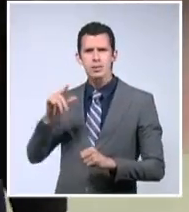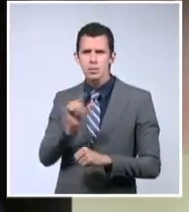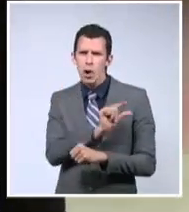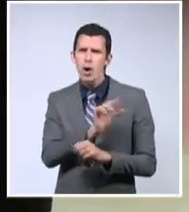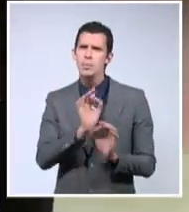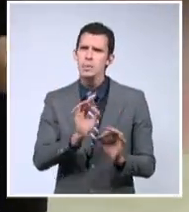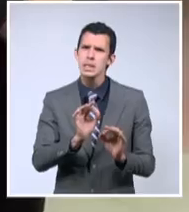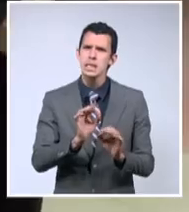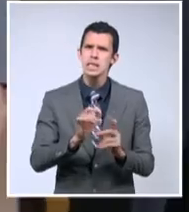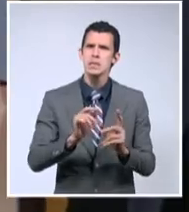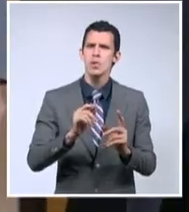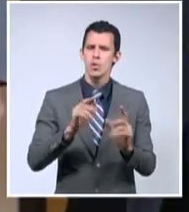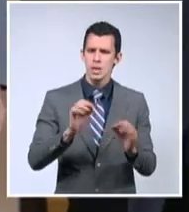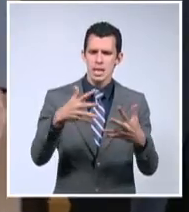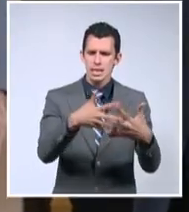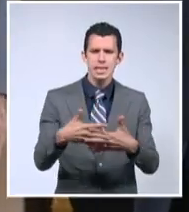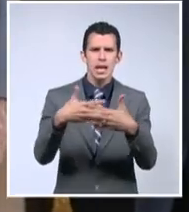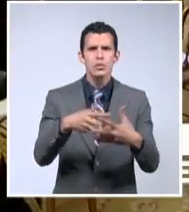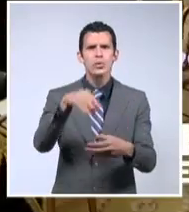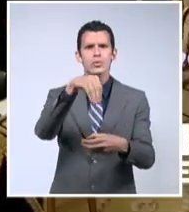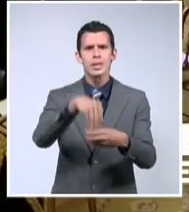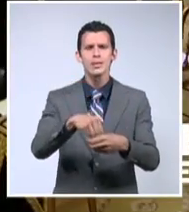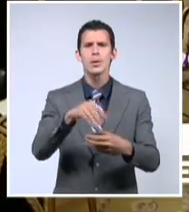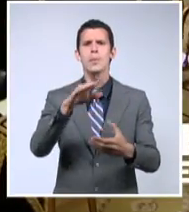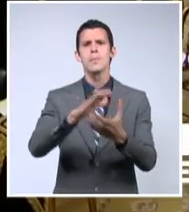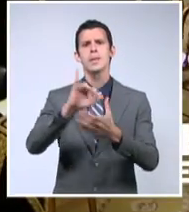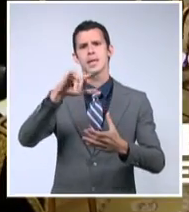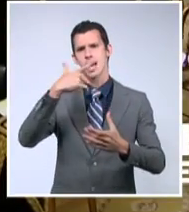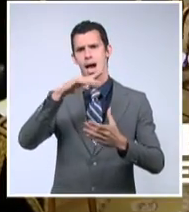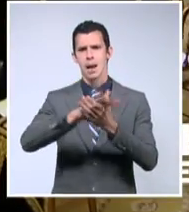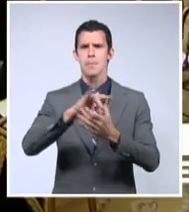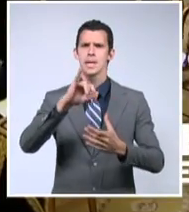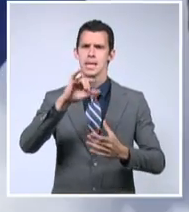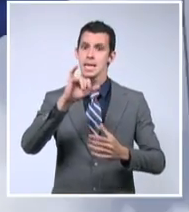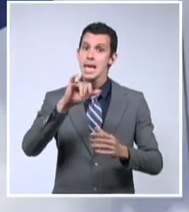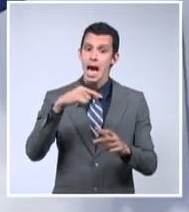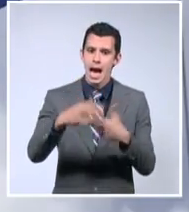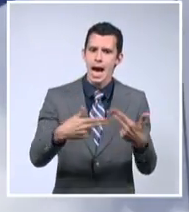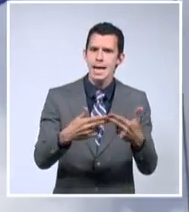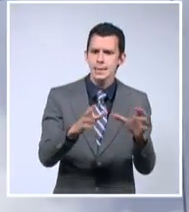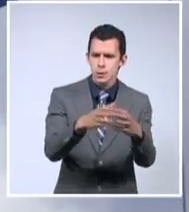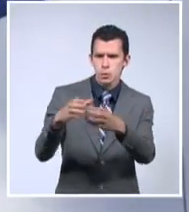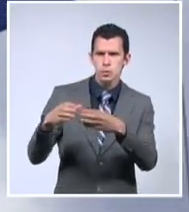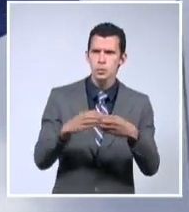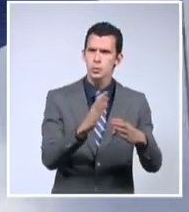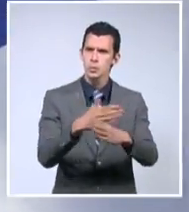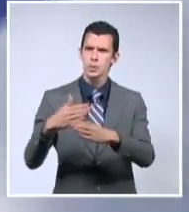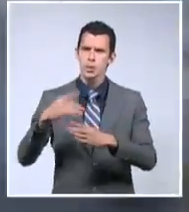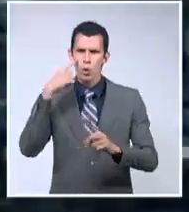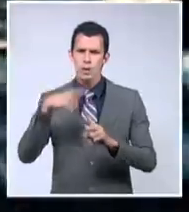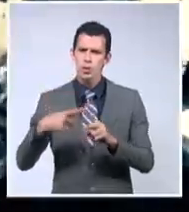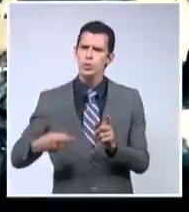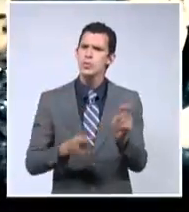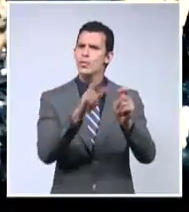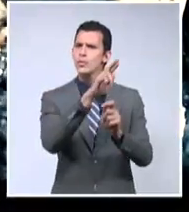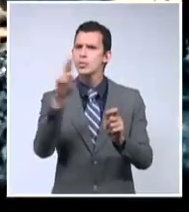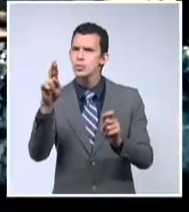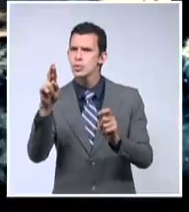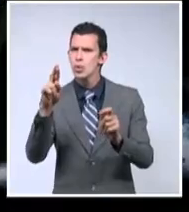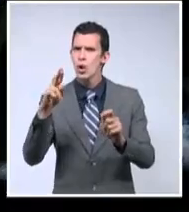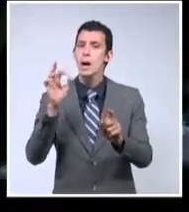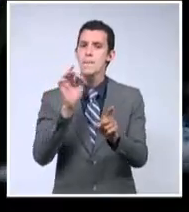extrema derecha de Miami han encontrado apoyo político e ideológico para su objetivo de derrocar la revolución cubana.